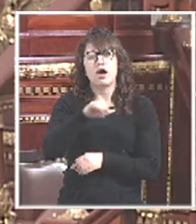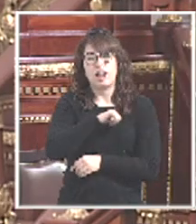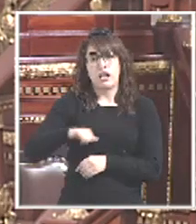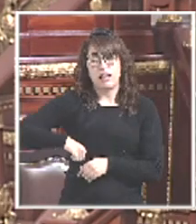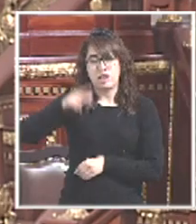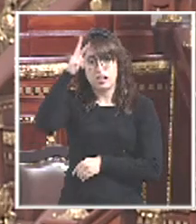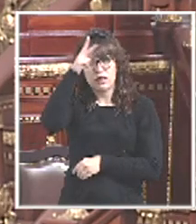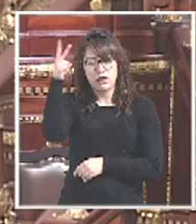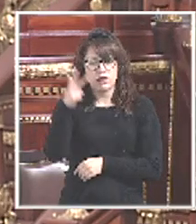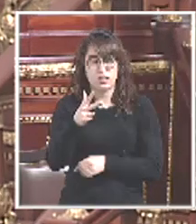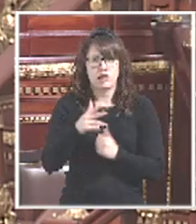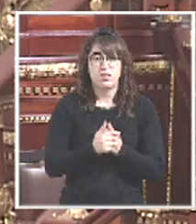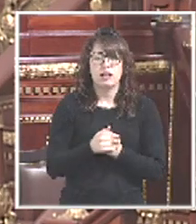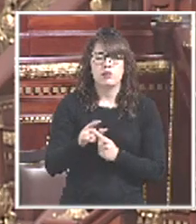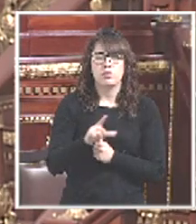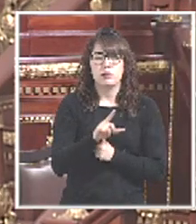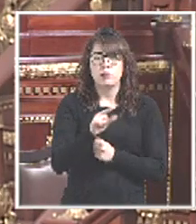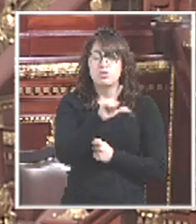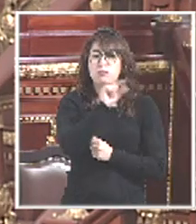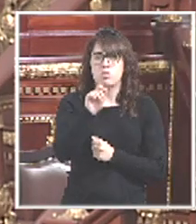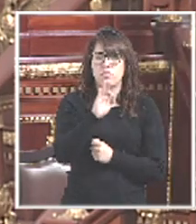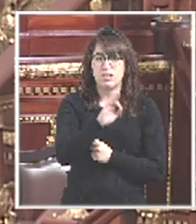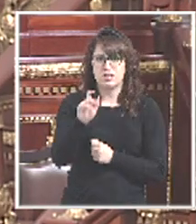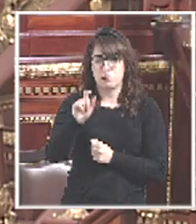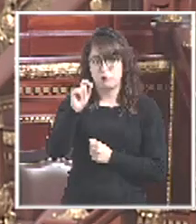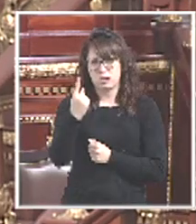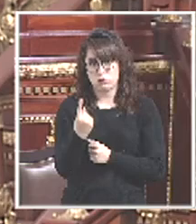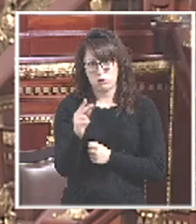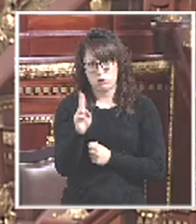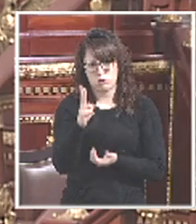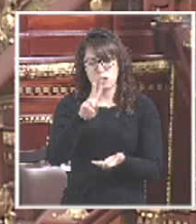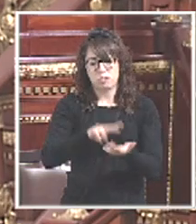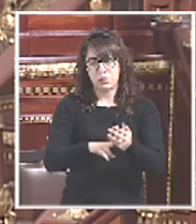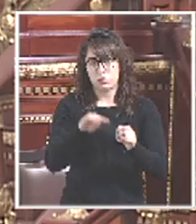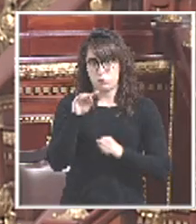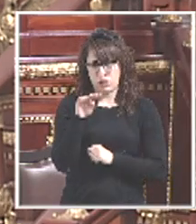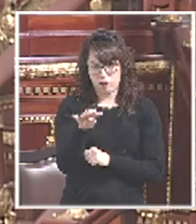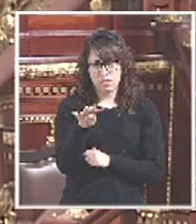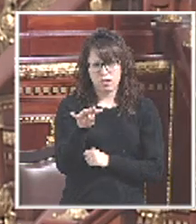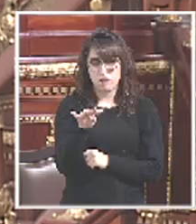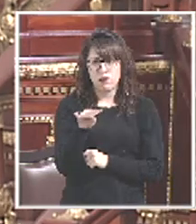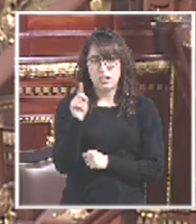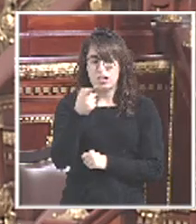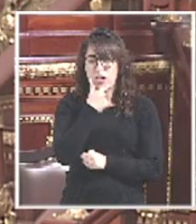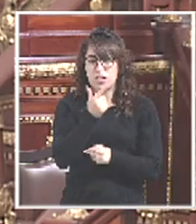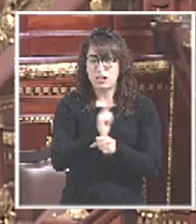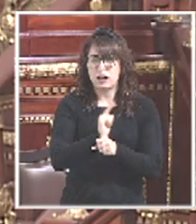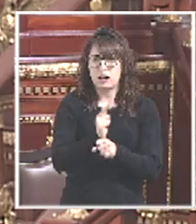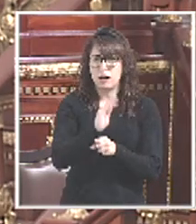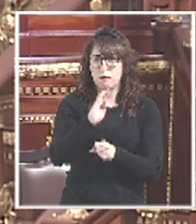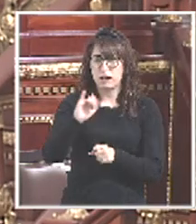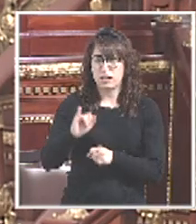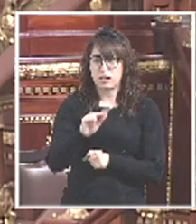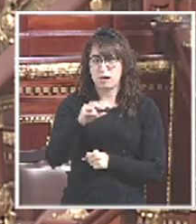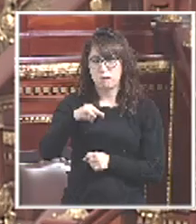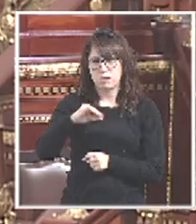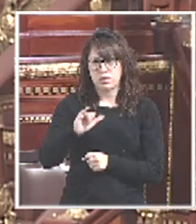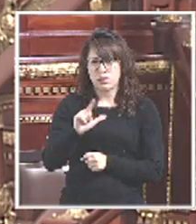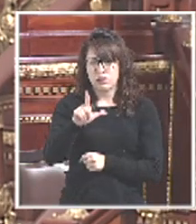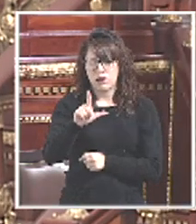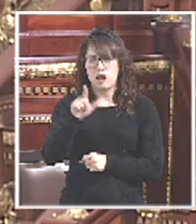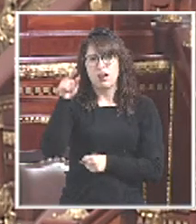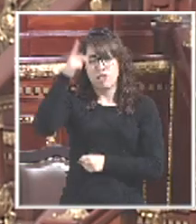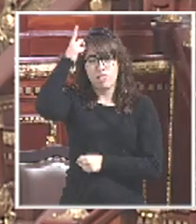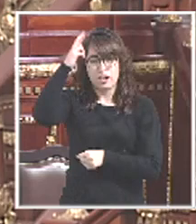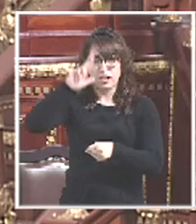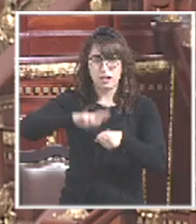al punto de acuerdo antes referido, con fecha de 21 de noviembre de 2019, el licenciado Benjamín Ayala Domínguez, director